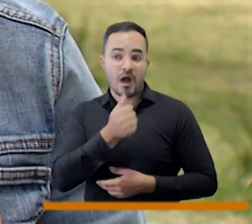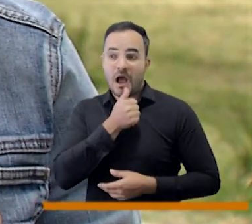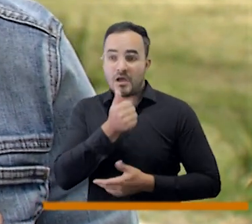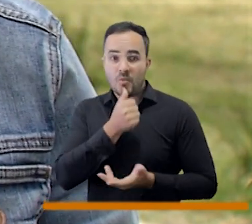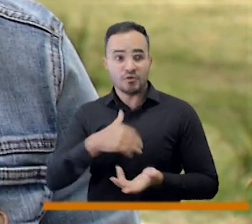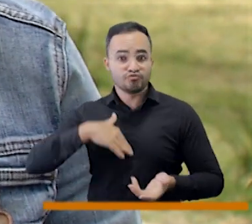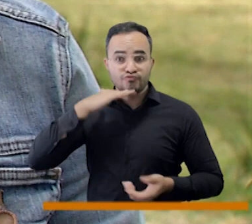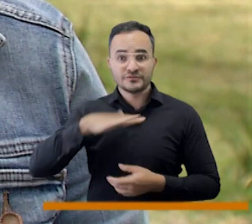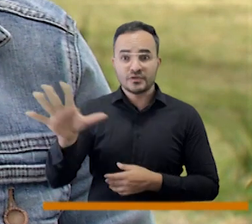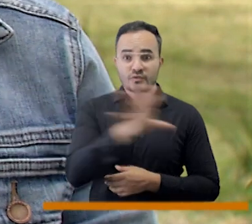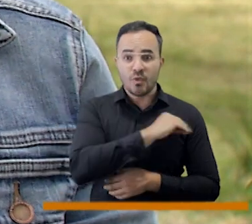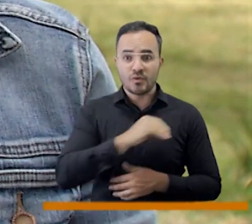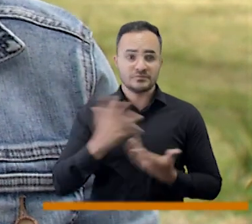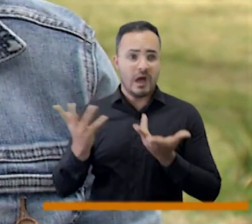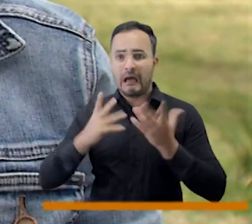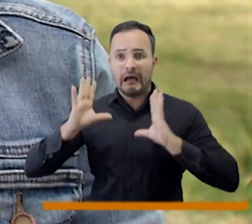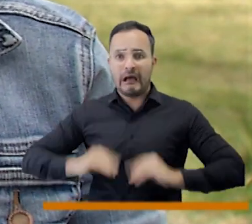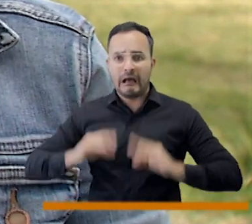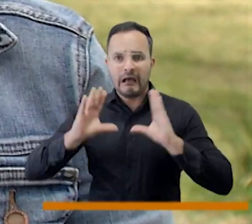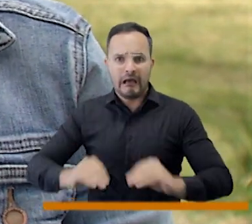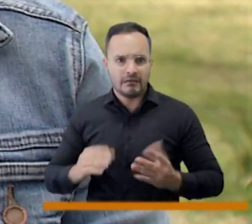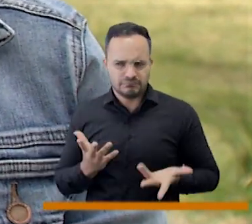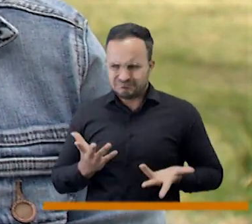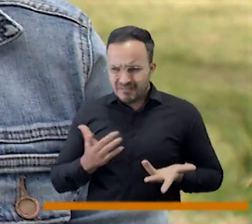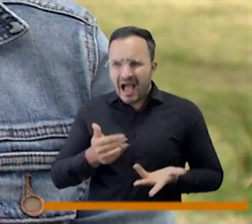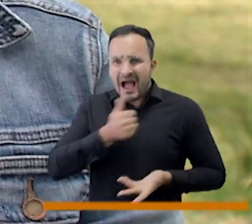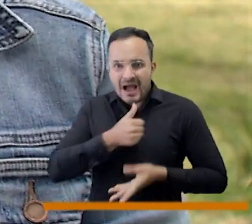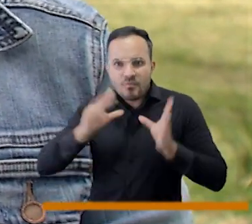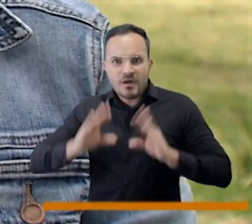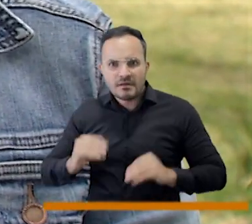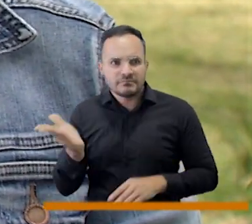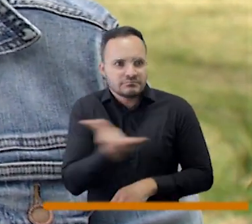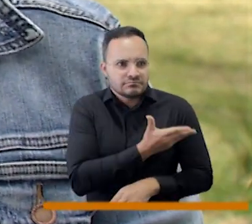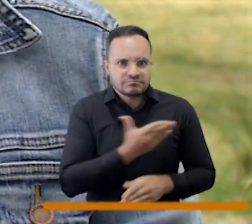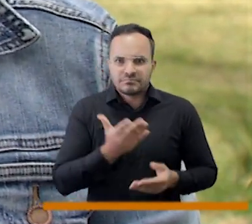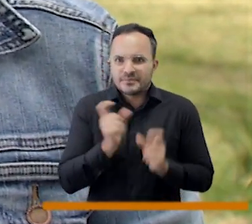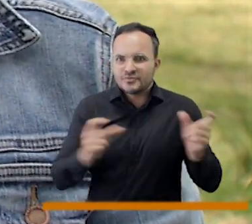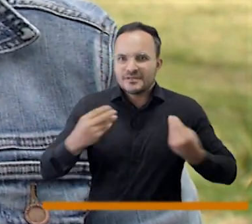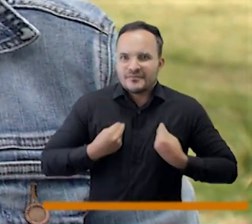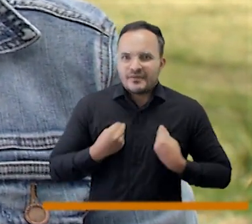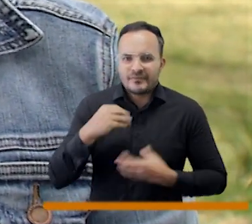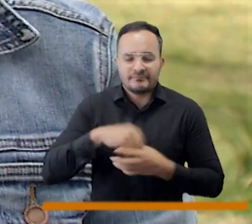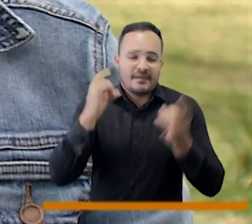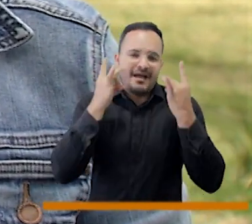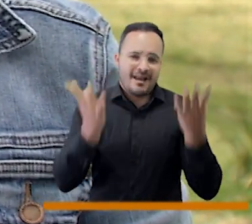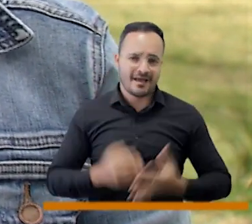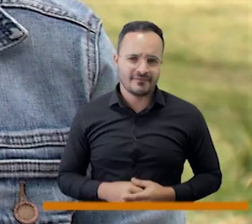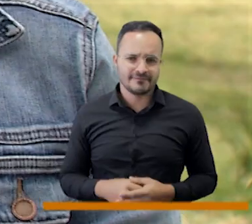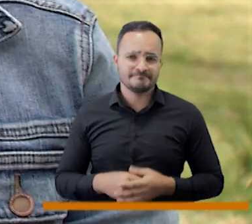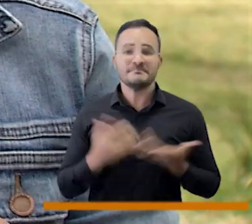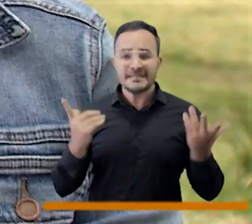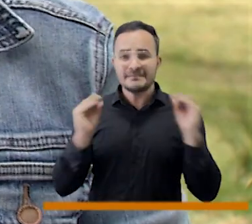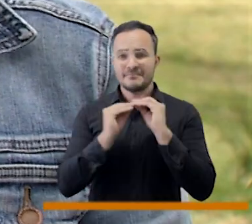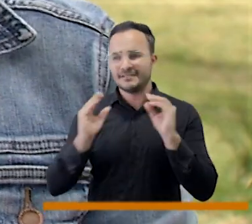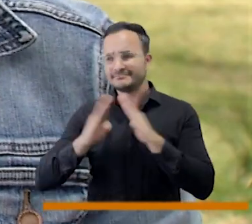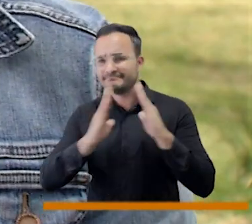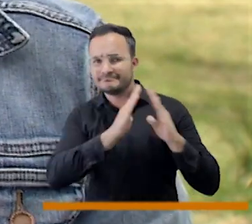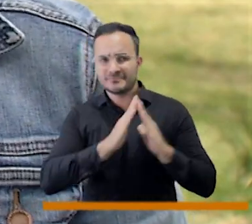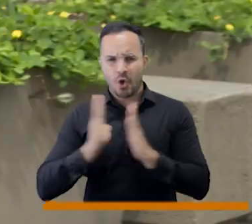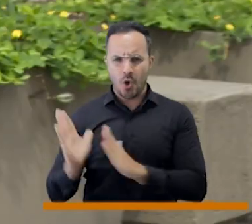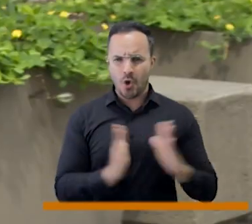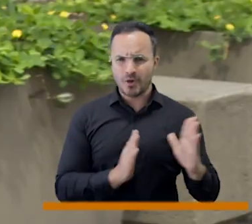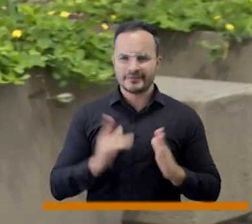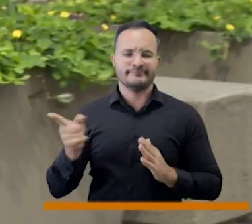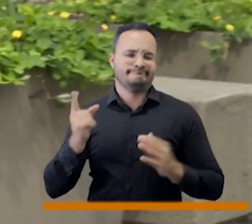gravísimo, que no existe ese control. Pero además todo un tema inmobiliario que genera una afectación directa a la